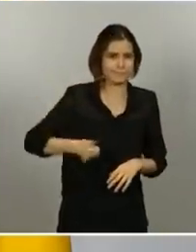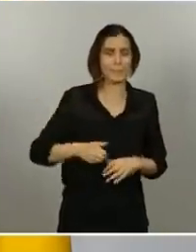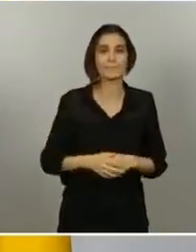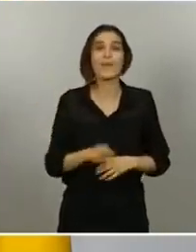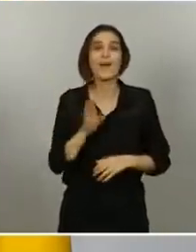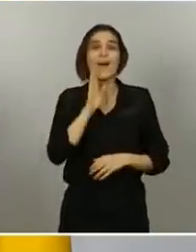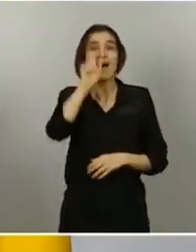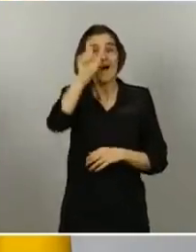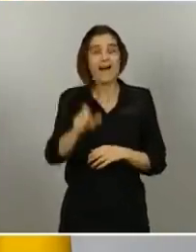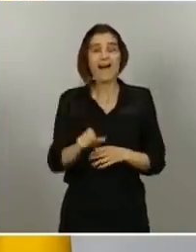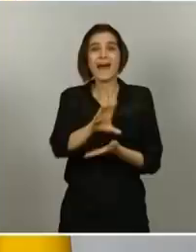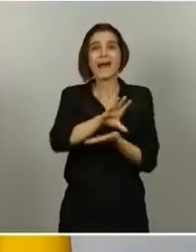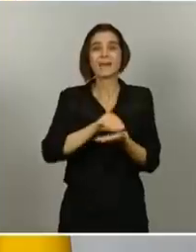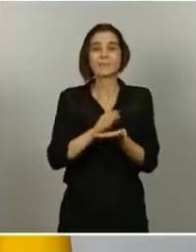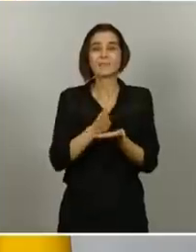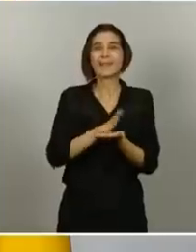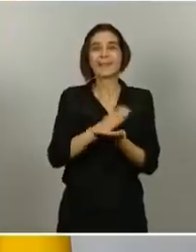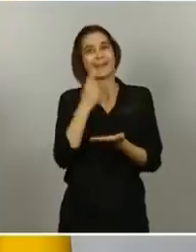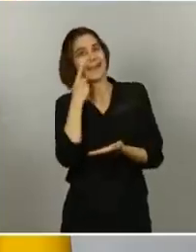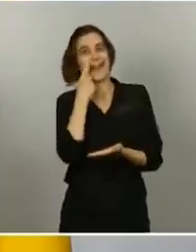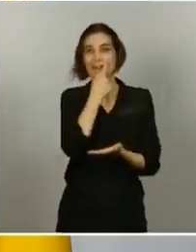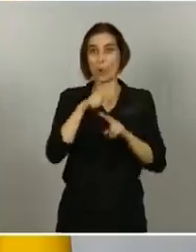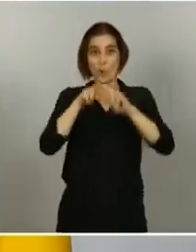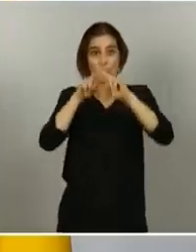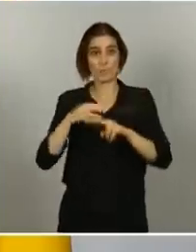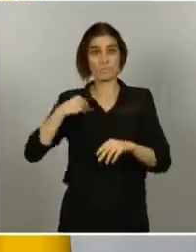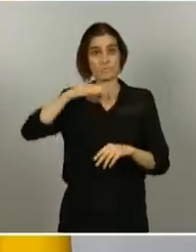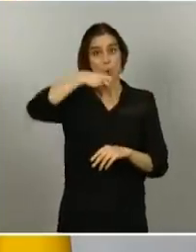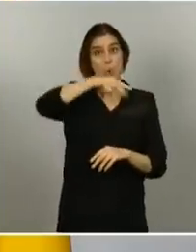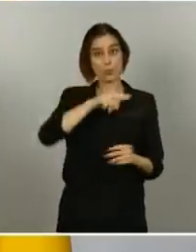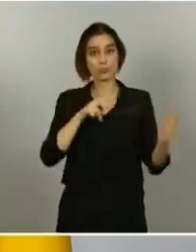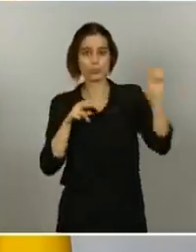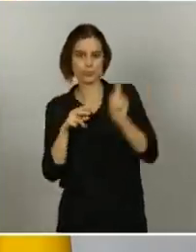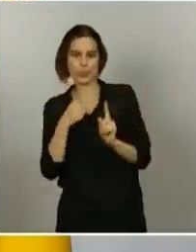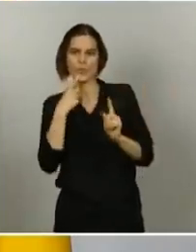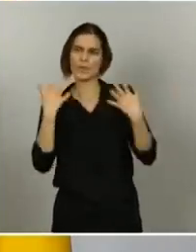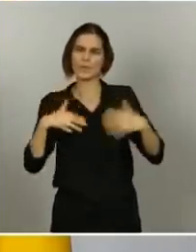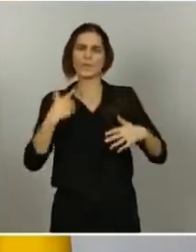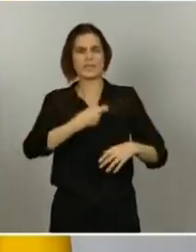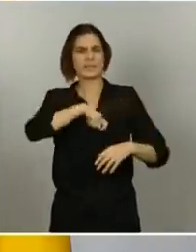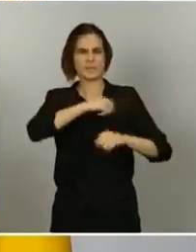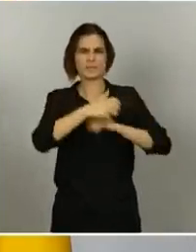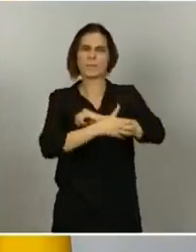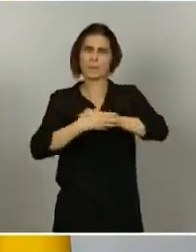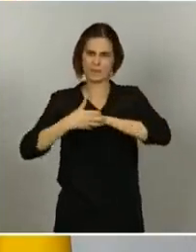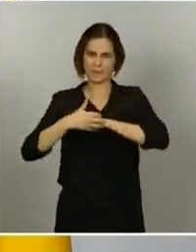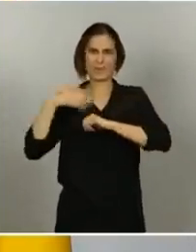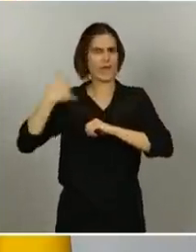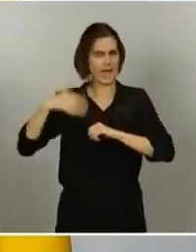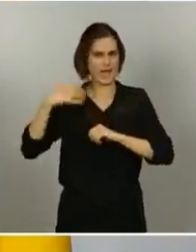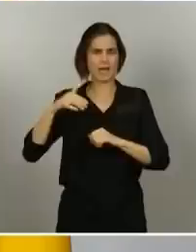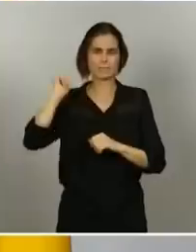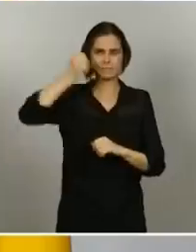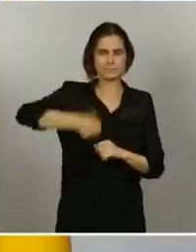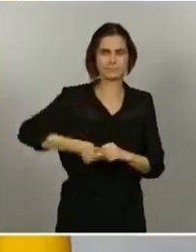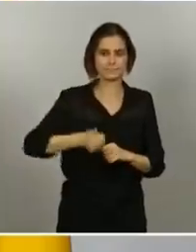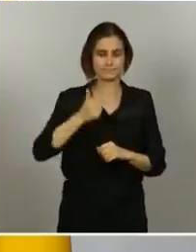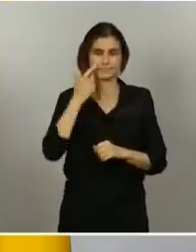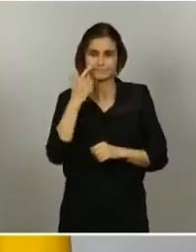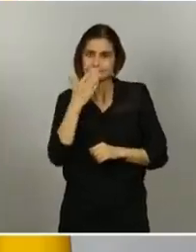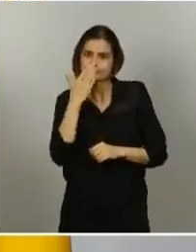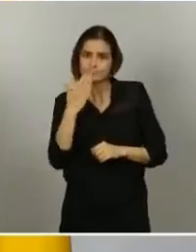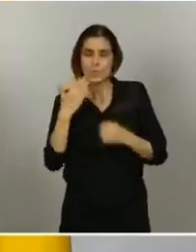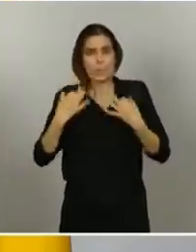con toda a humildade, este goberno está demostrando, non só con palabras, sino con hechos, que a opción política deste goberno